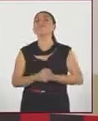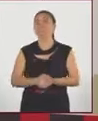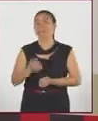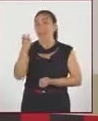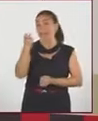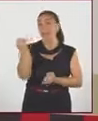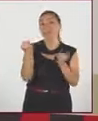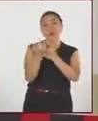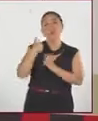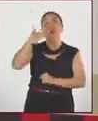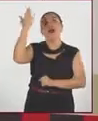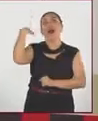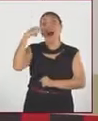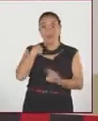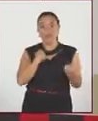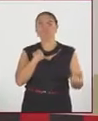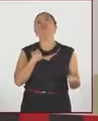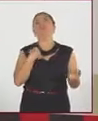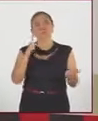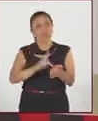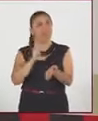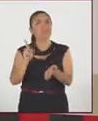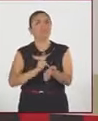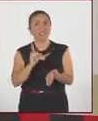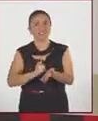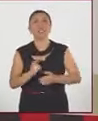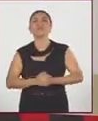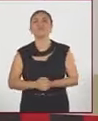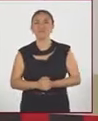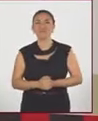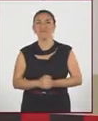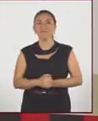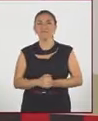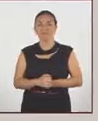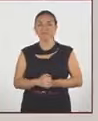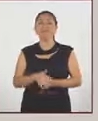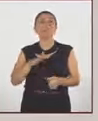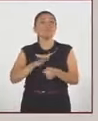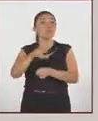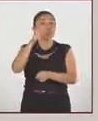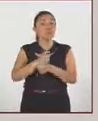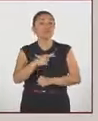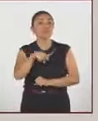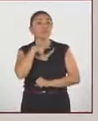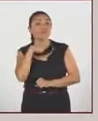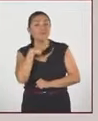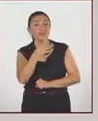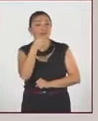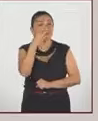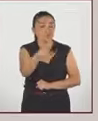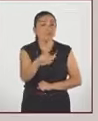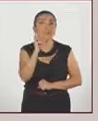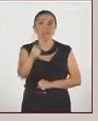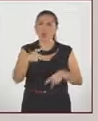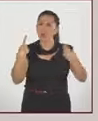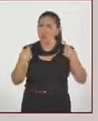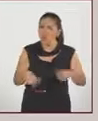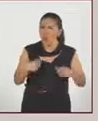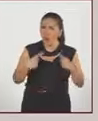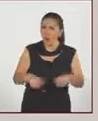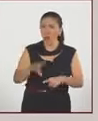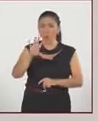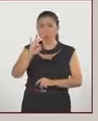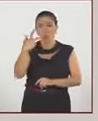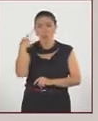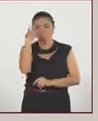varios esguinces. Aquí, bueno, las señales de alerta, les decía, dolor que persiste más allá de las